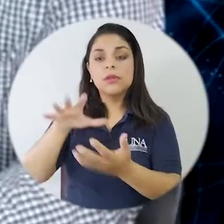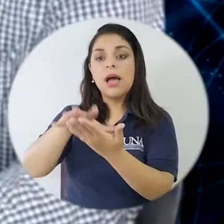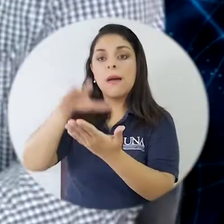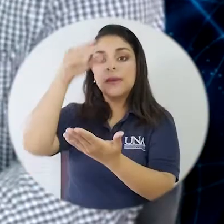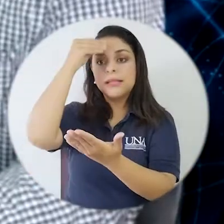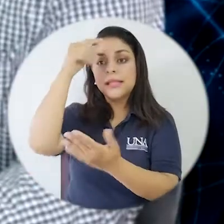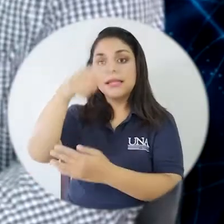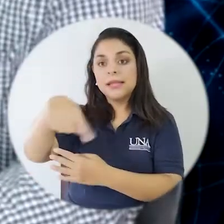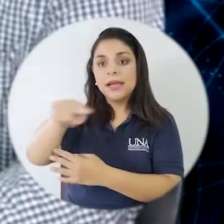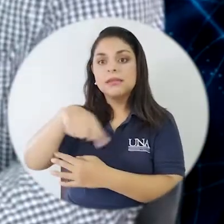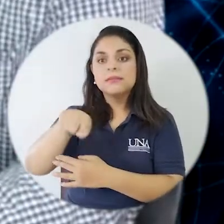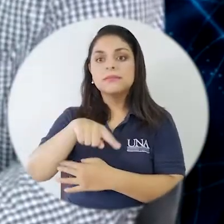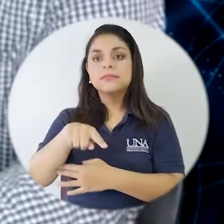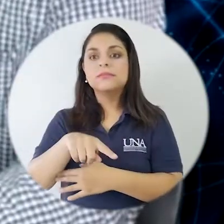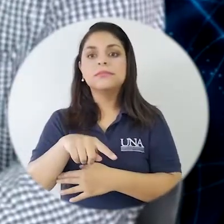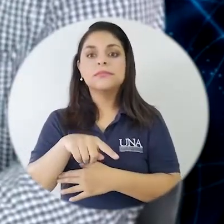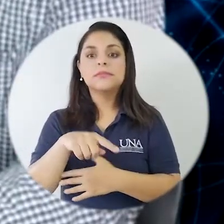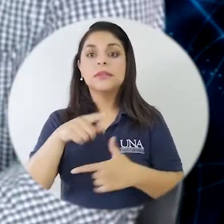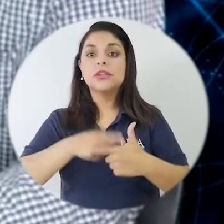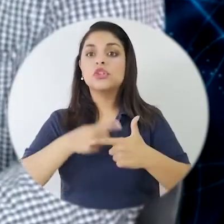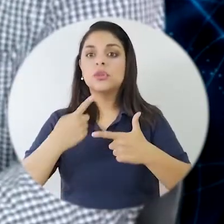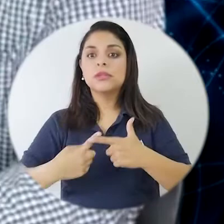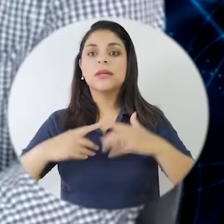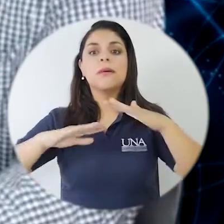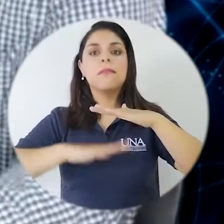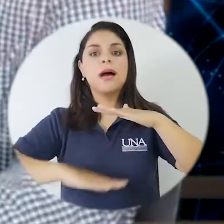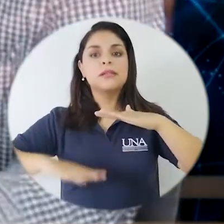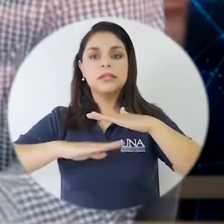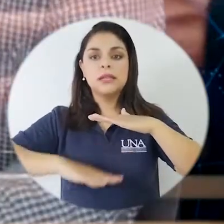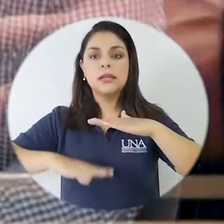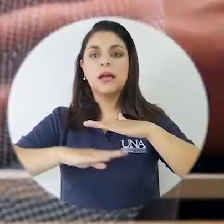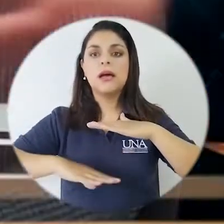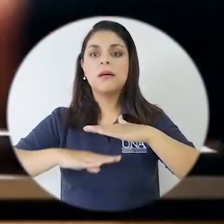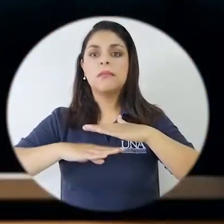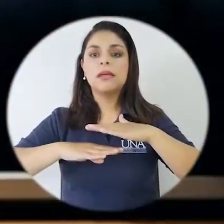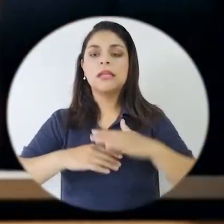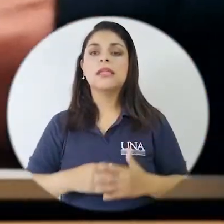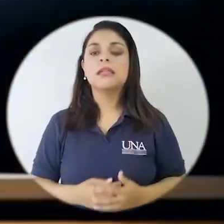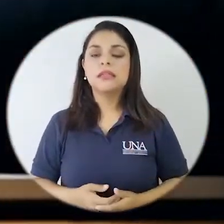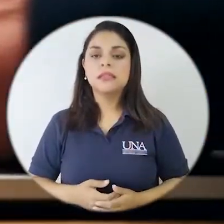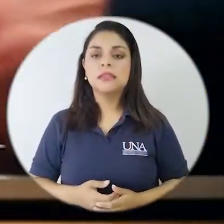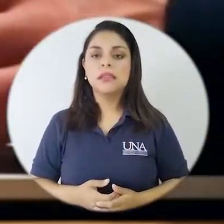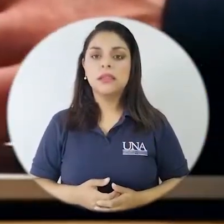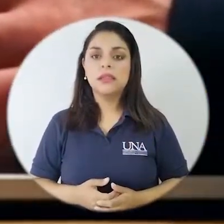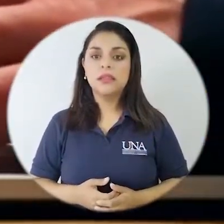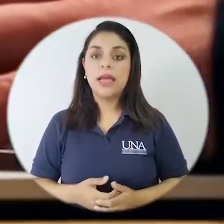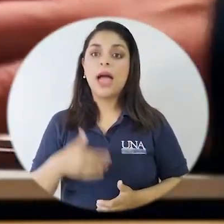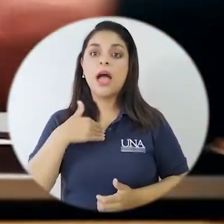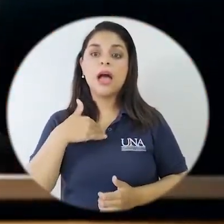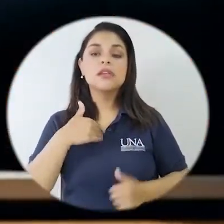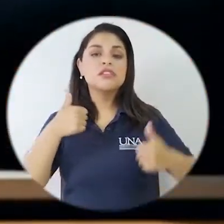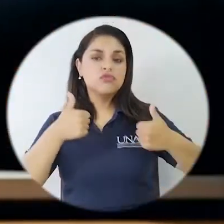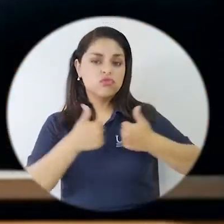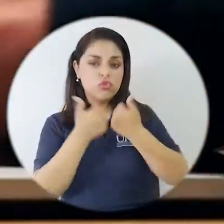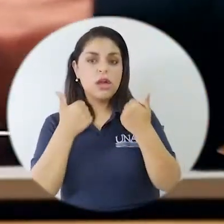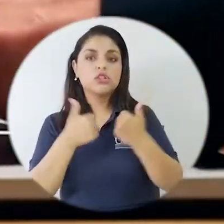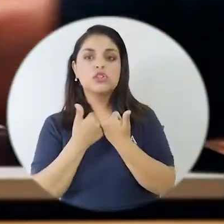puede aprender de esas industrias. Entonces básicamente tenemos, digamos, como grandes